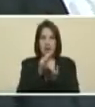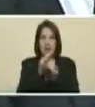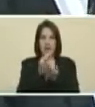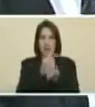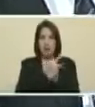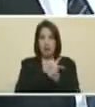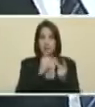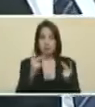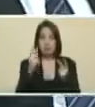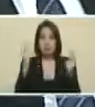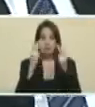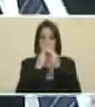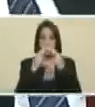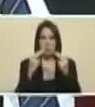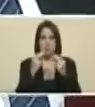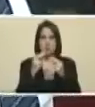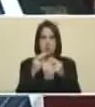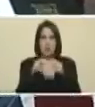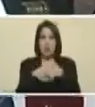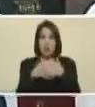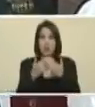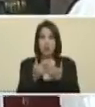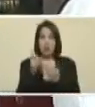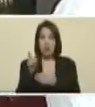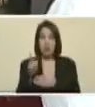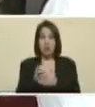se comprometieron en aquella madrugada.